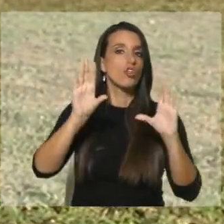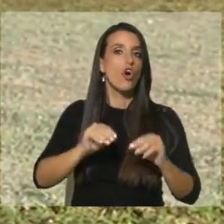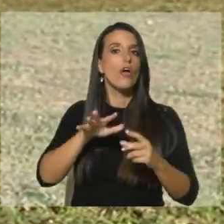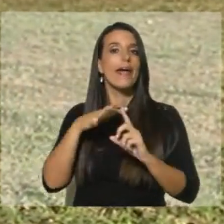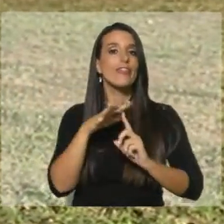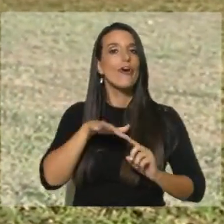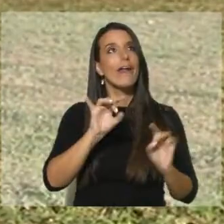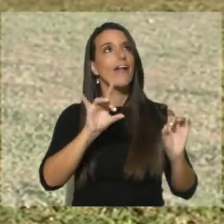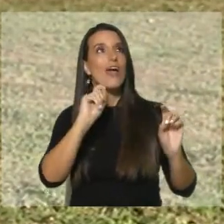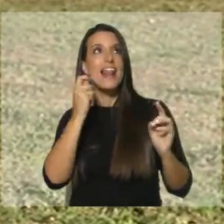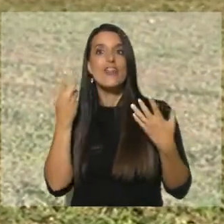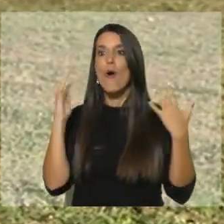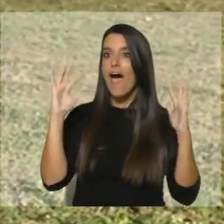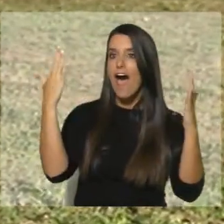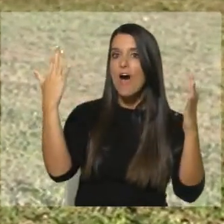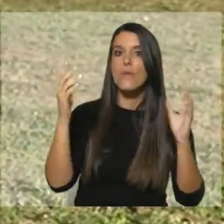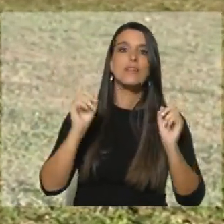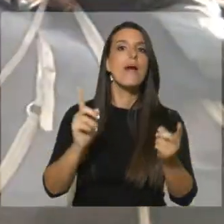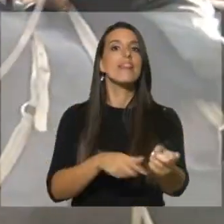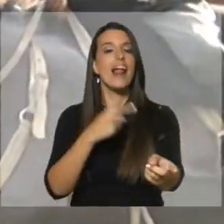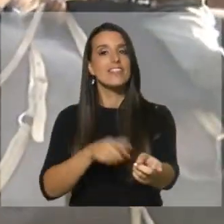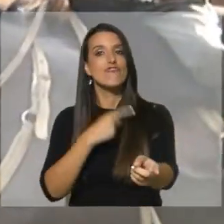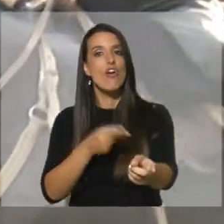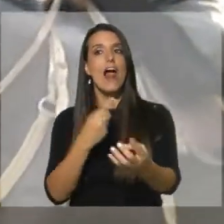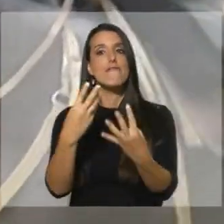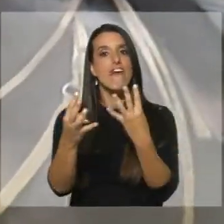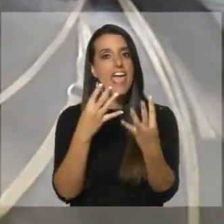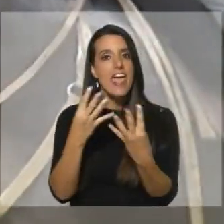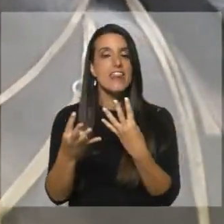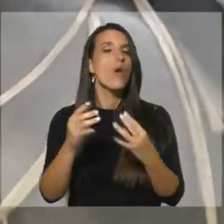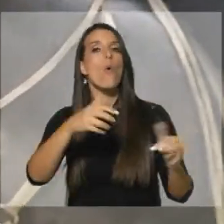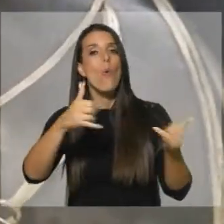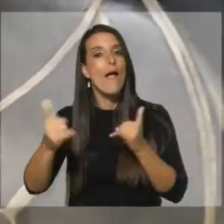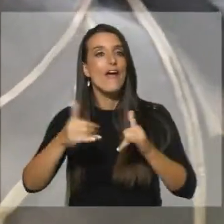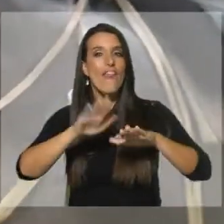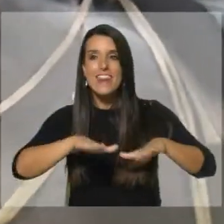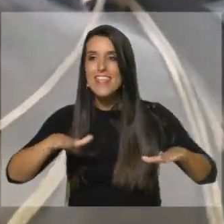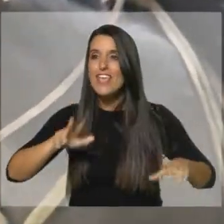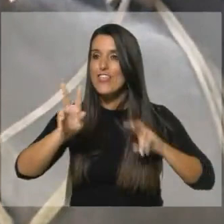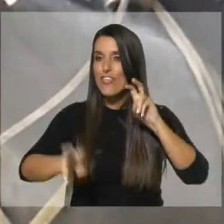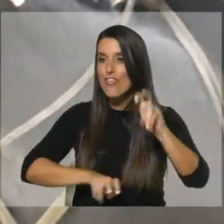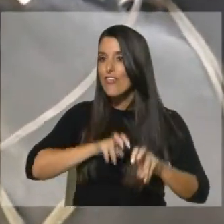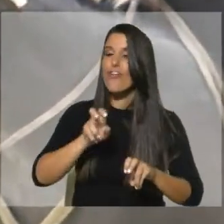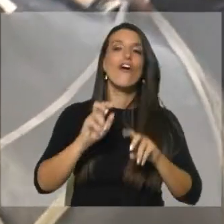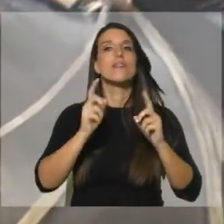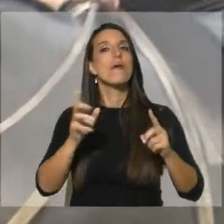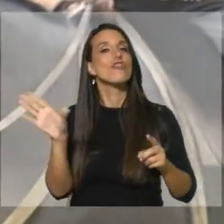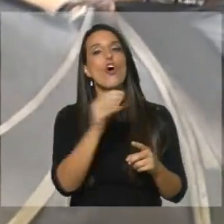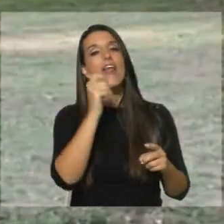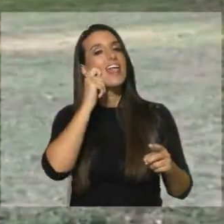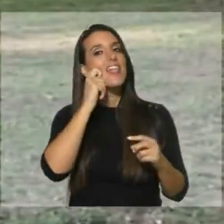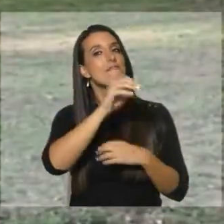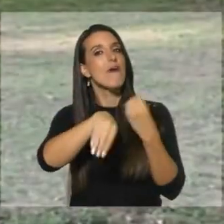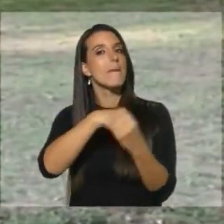entorno natural que tenemos. Y bueno, después lo tradicional, ¿no? La feria que funciona, los juegos para niños, atracciones para todos los, para todas las edades y para toda la